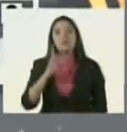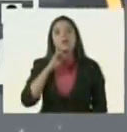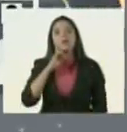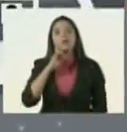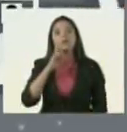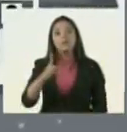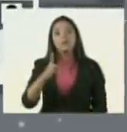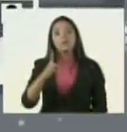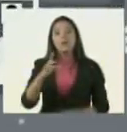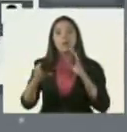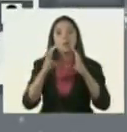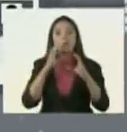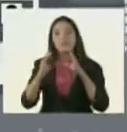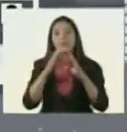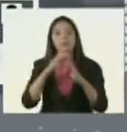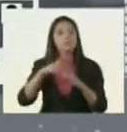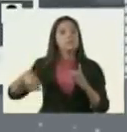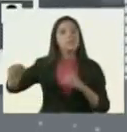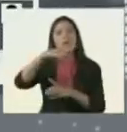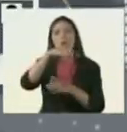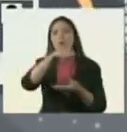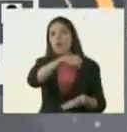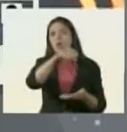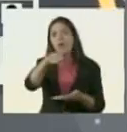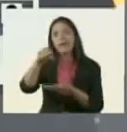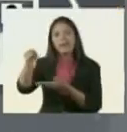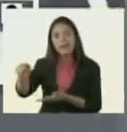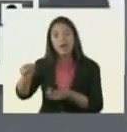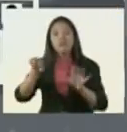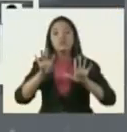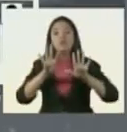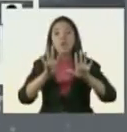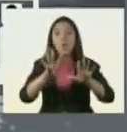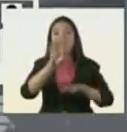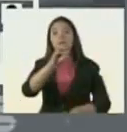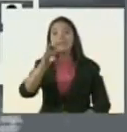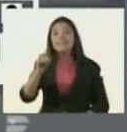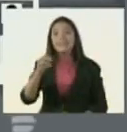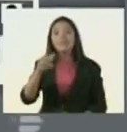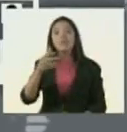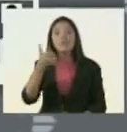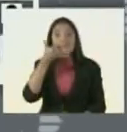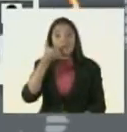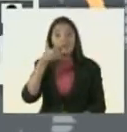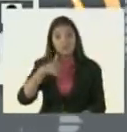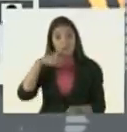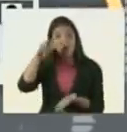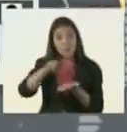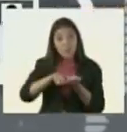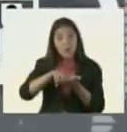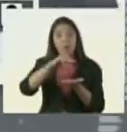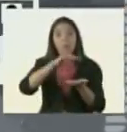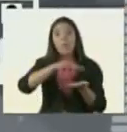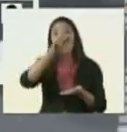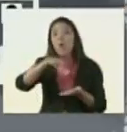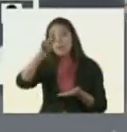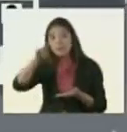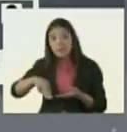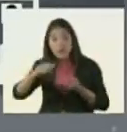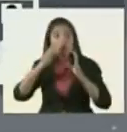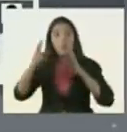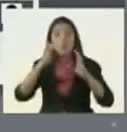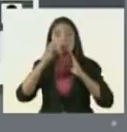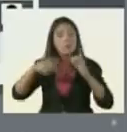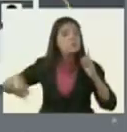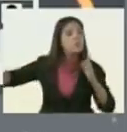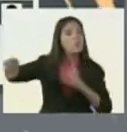de comunicación, de los CLAP, de los primeros 900 teléfonos que aprobé a través de Movilnet para estar en comunicación